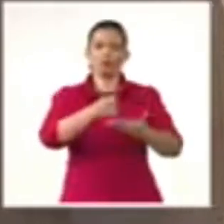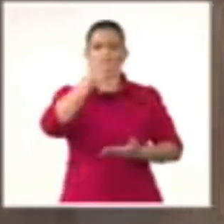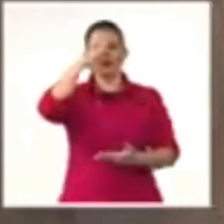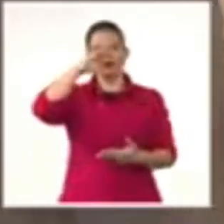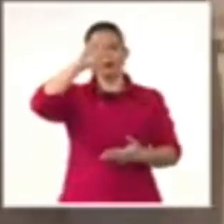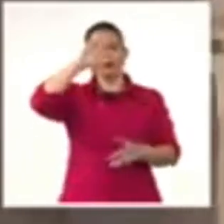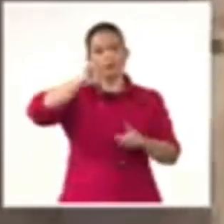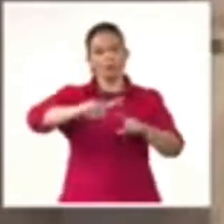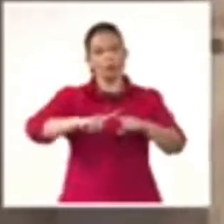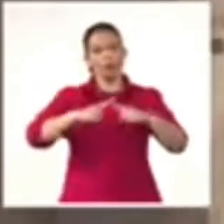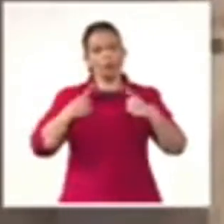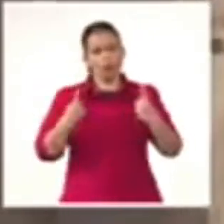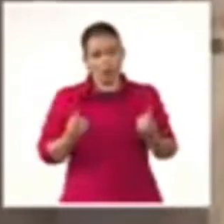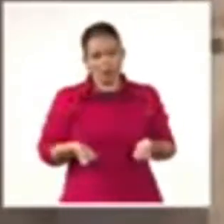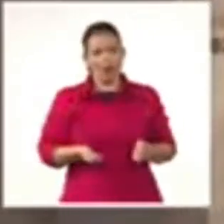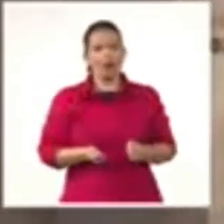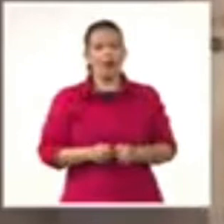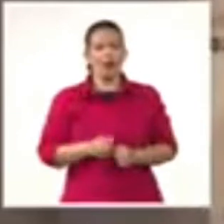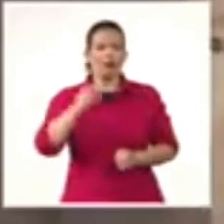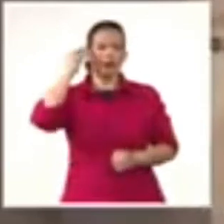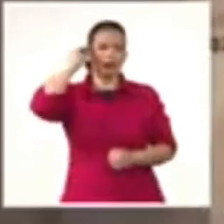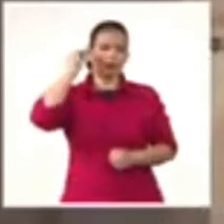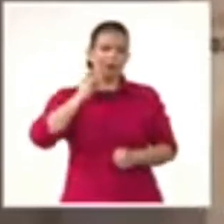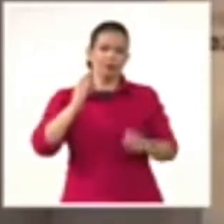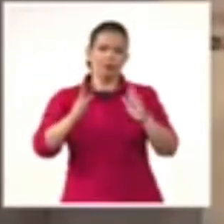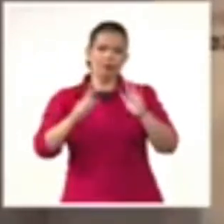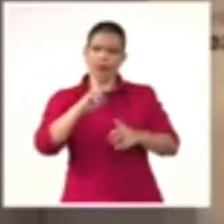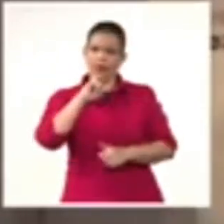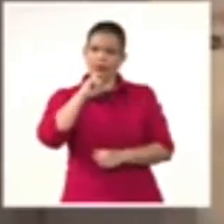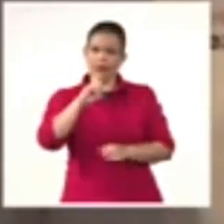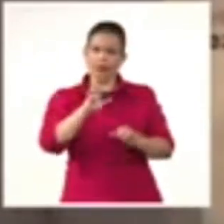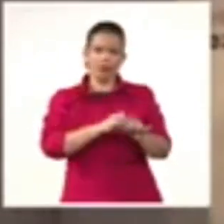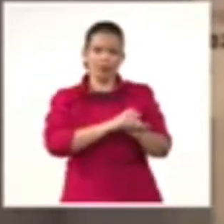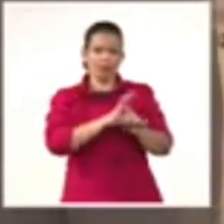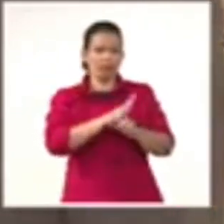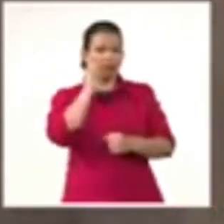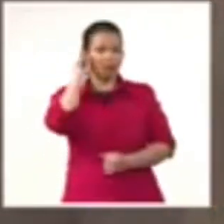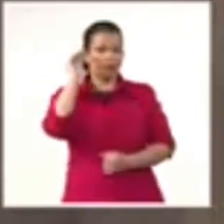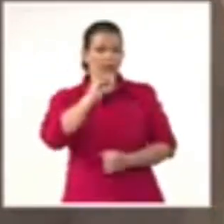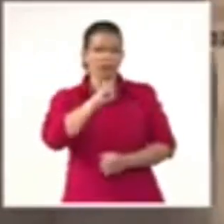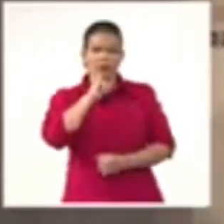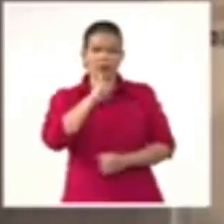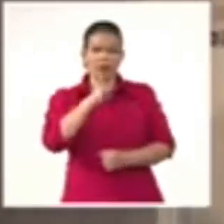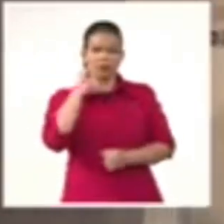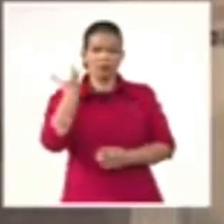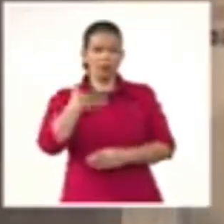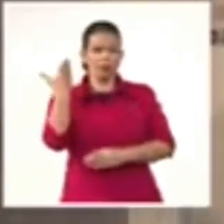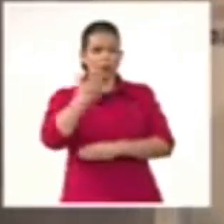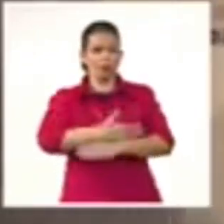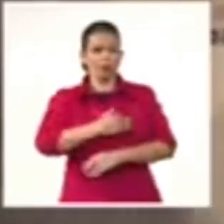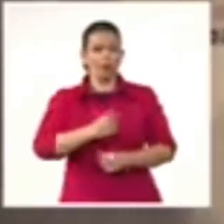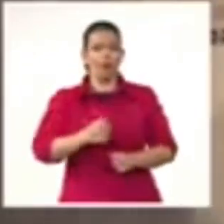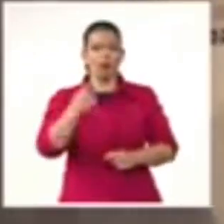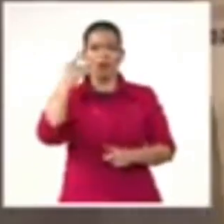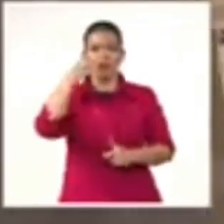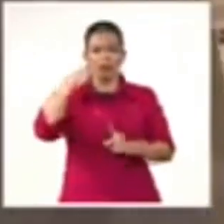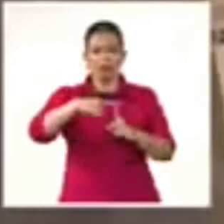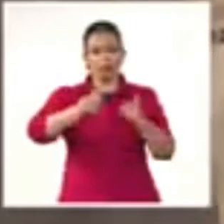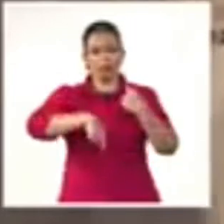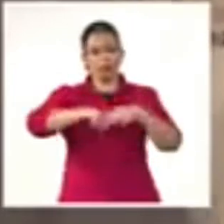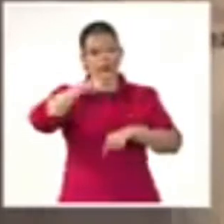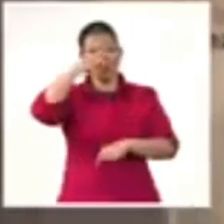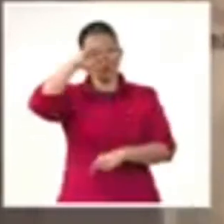transitábamos por las etapas más difíciles de la pandemia, los efectos del recrudecimiento de la hostilidad imperialista y de la